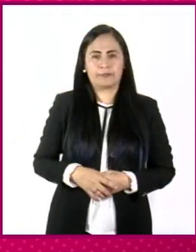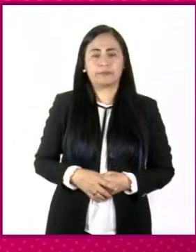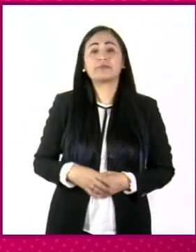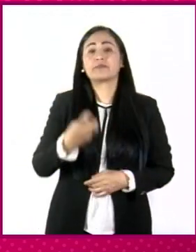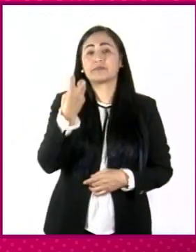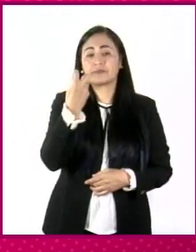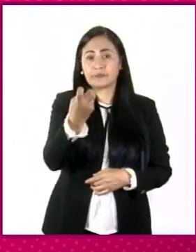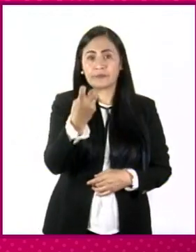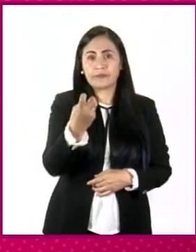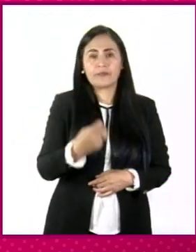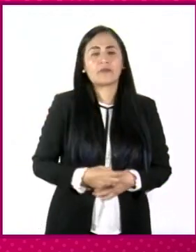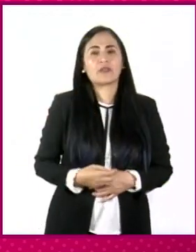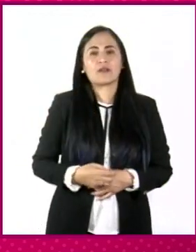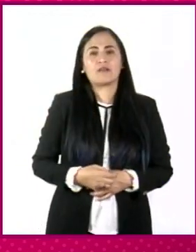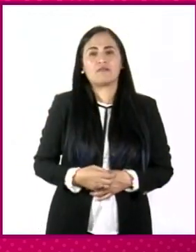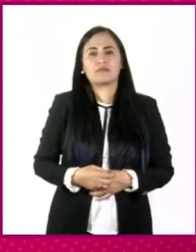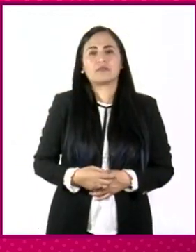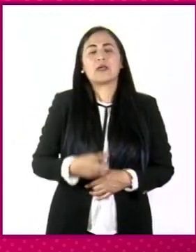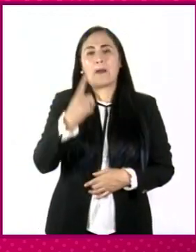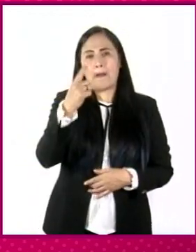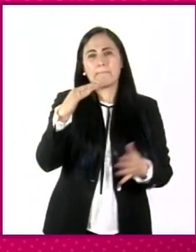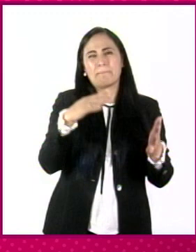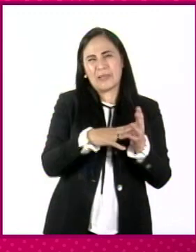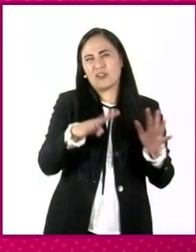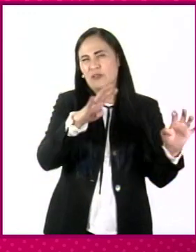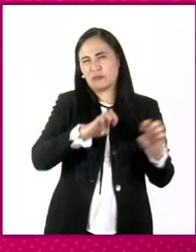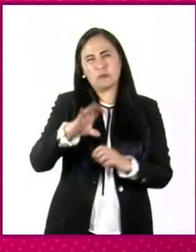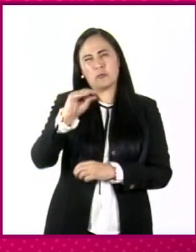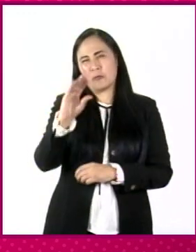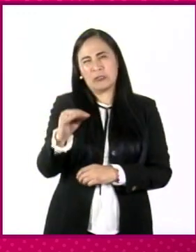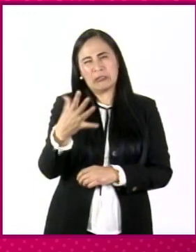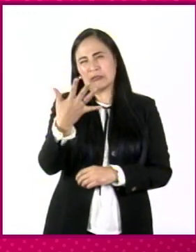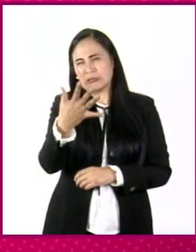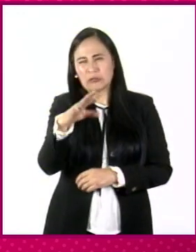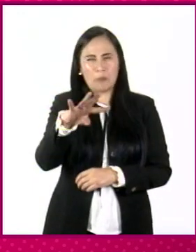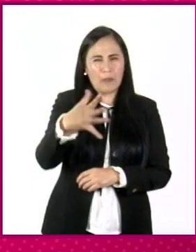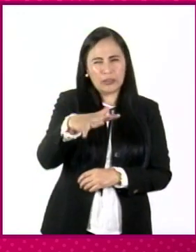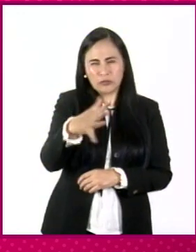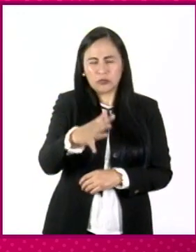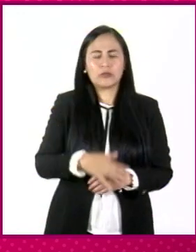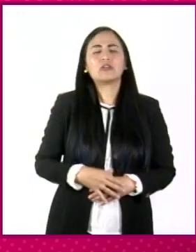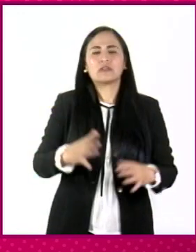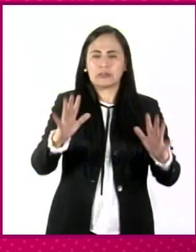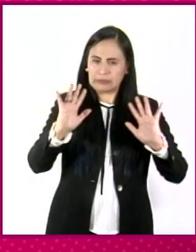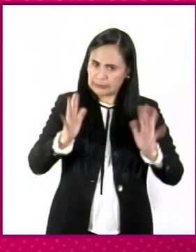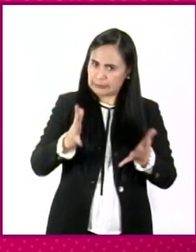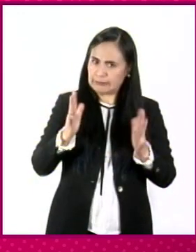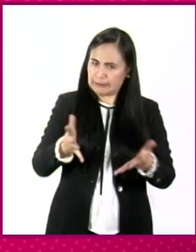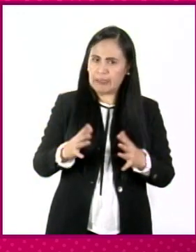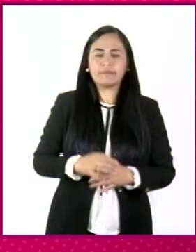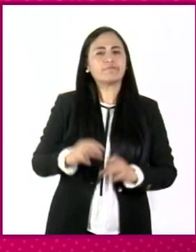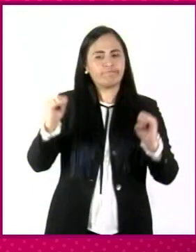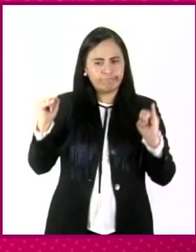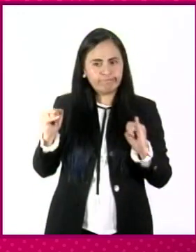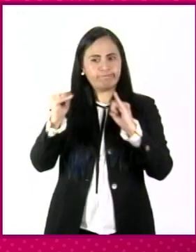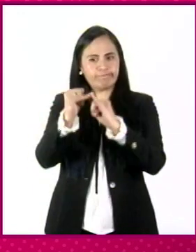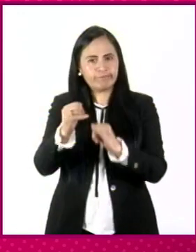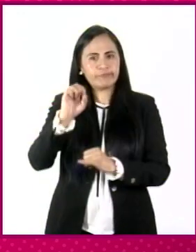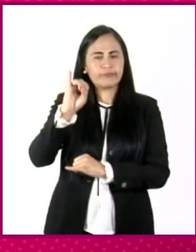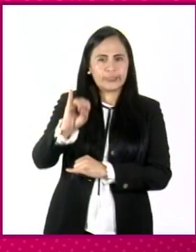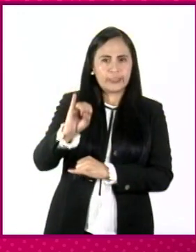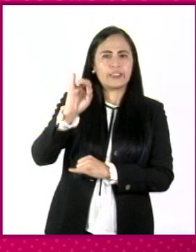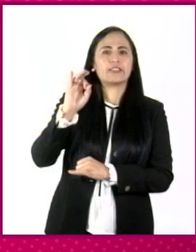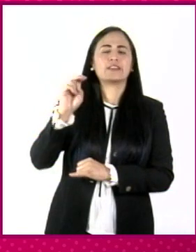a partir de la segunda mitad de la década de los 90, ¿no? Cuando se constituye y se consolida la institución que es el Instituto